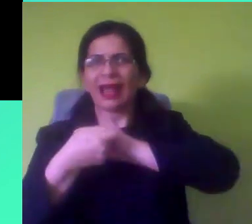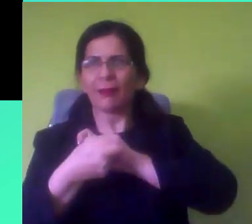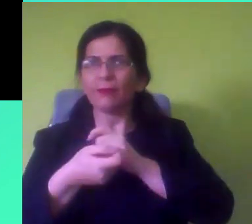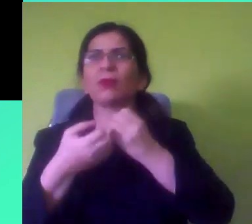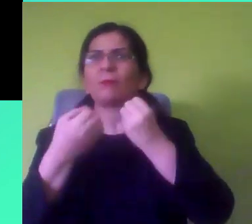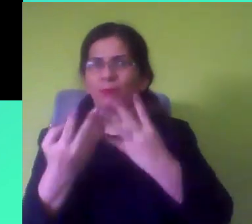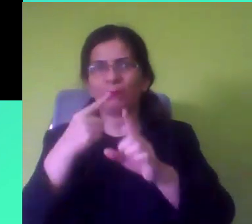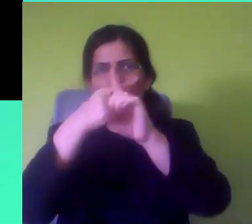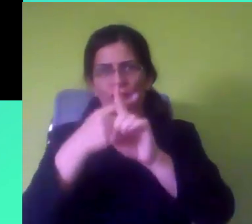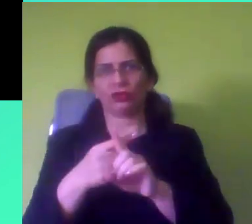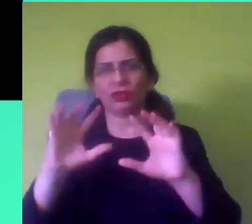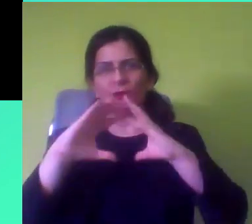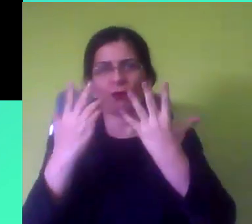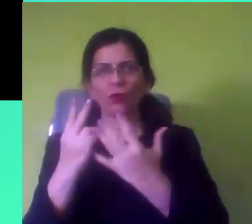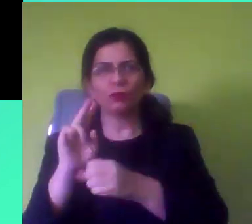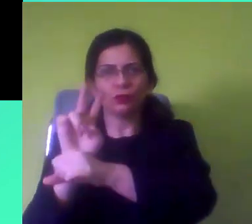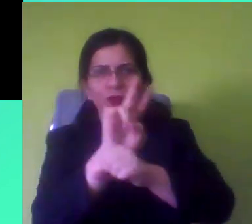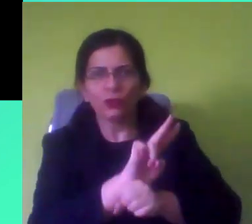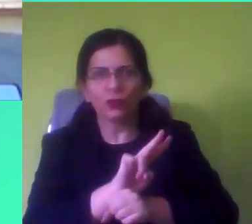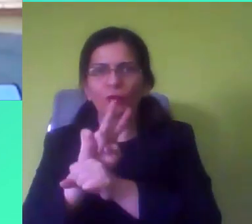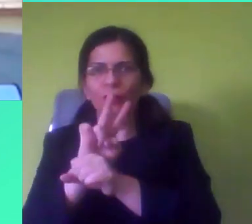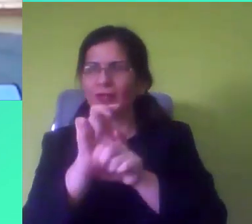planeta necesita.